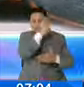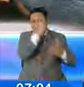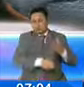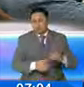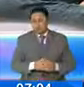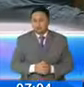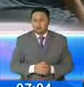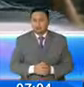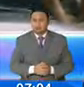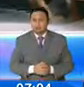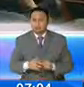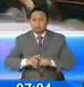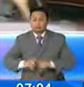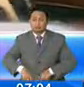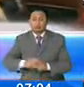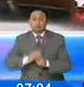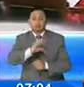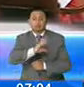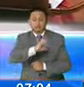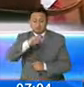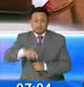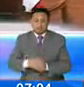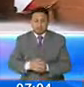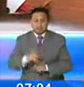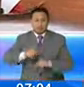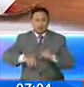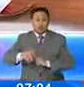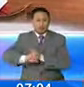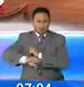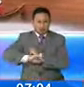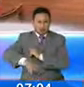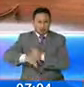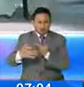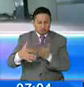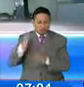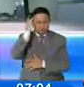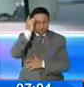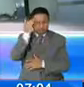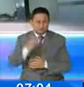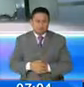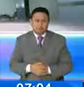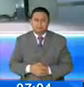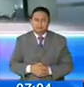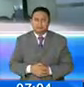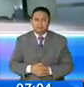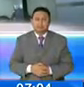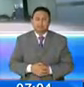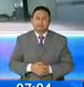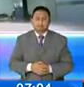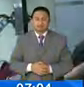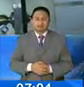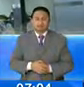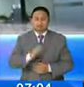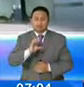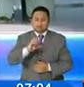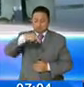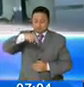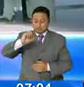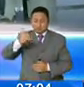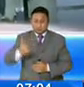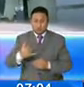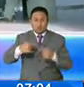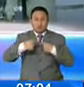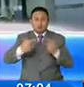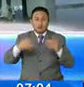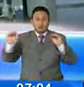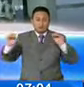máximo organismo electoral le preocupa el contenido de algunos spots publicitarios. Pero sí, sin duda alguna, el Consejo Nacional Electoral hace un llamado